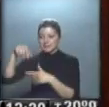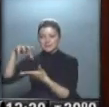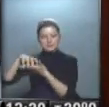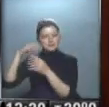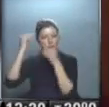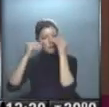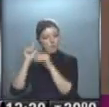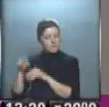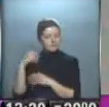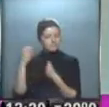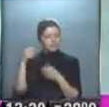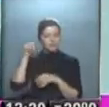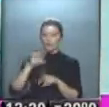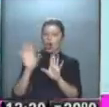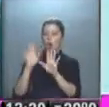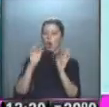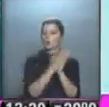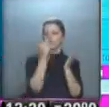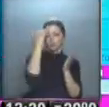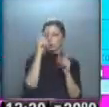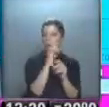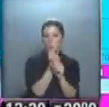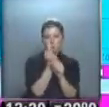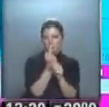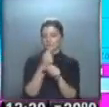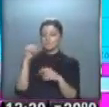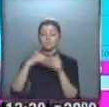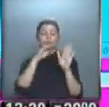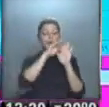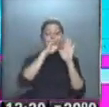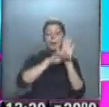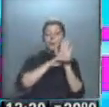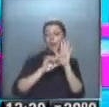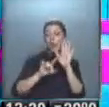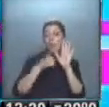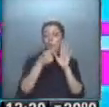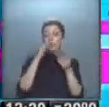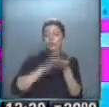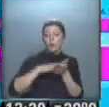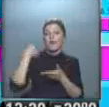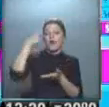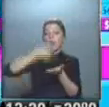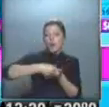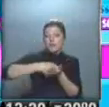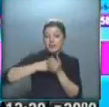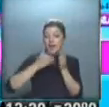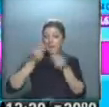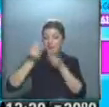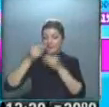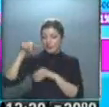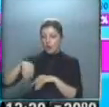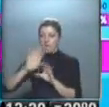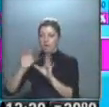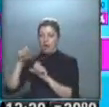es inconstitucional, no se aplique. Apartado 1 de la cuota de mercado, es inconstitucional porque afecta al grupo Clarín, no